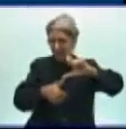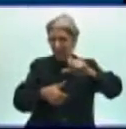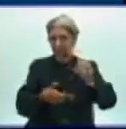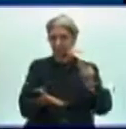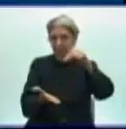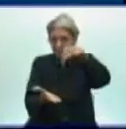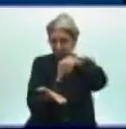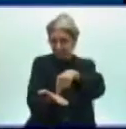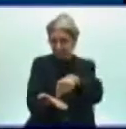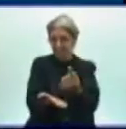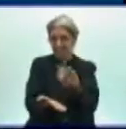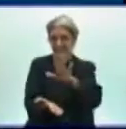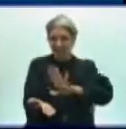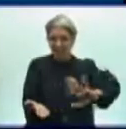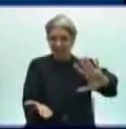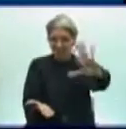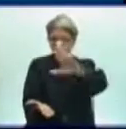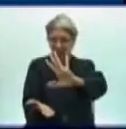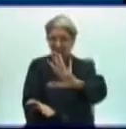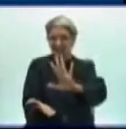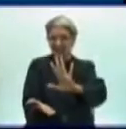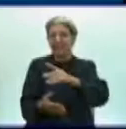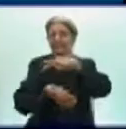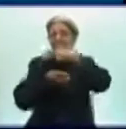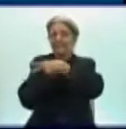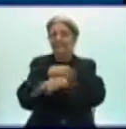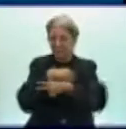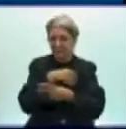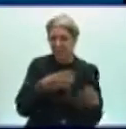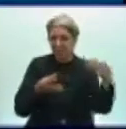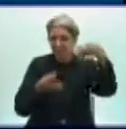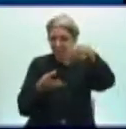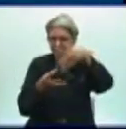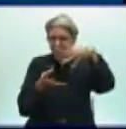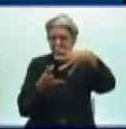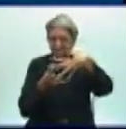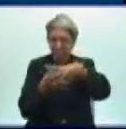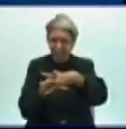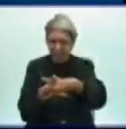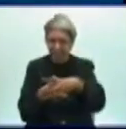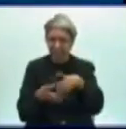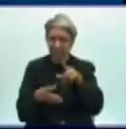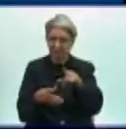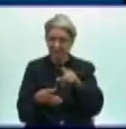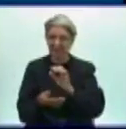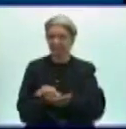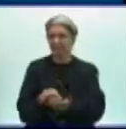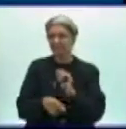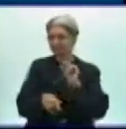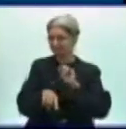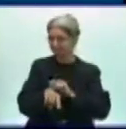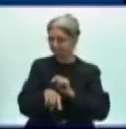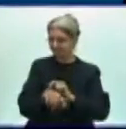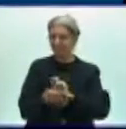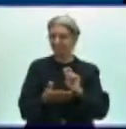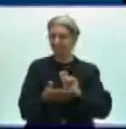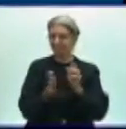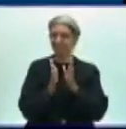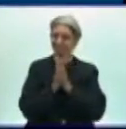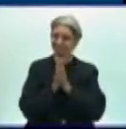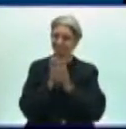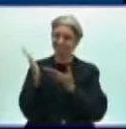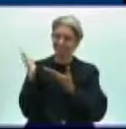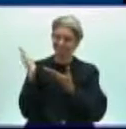localice en un mapa los países que integran cada una de ellas. Un breve tiempo también para que anoten esta